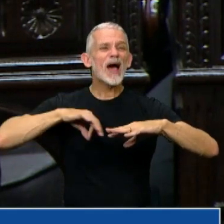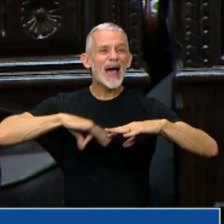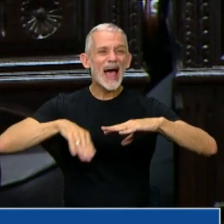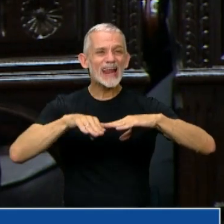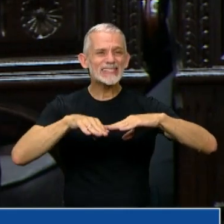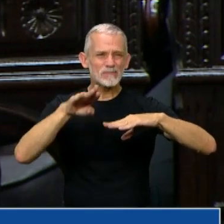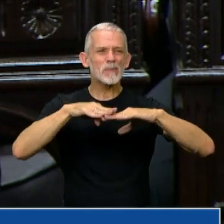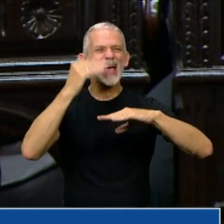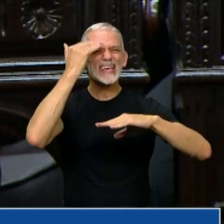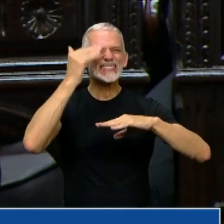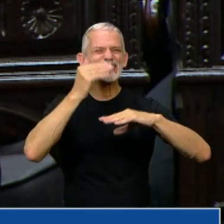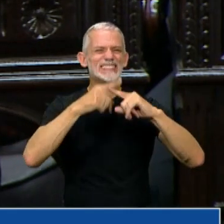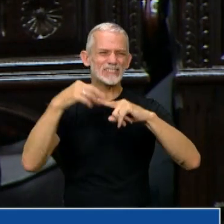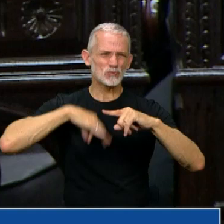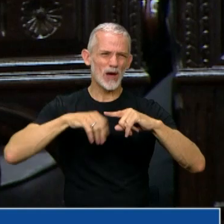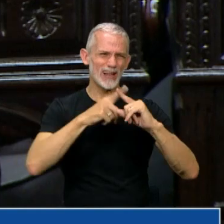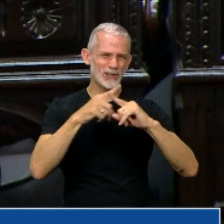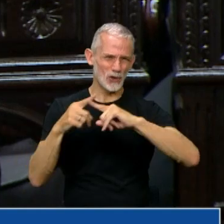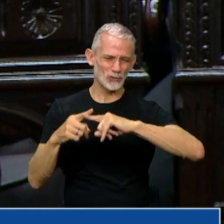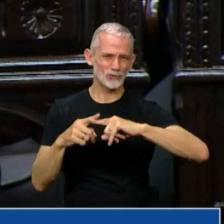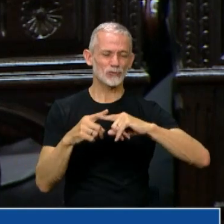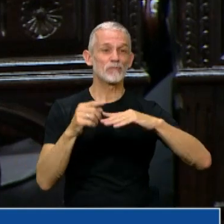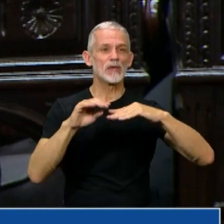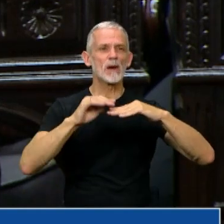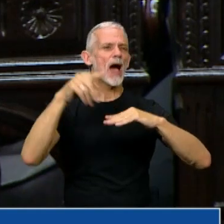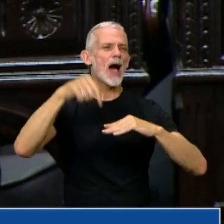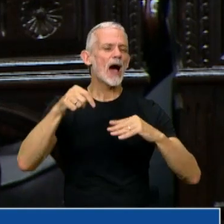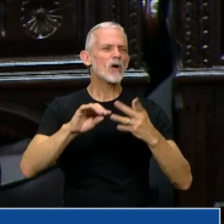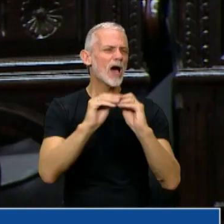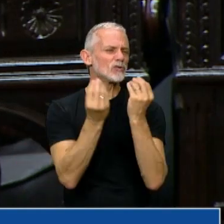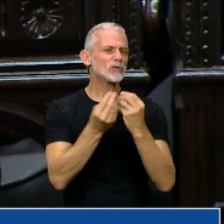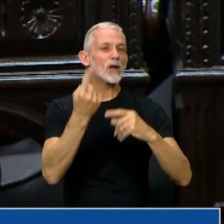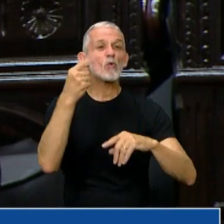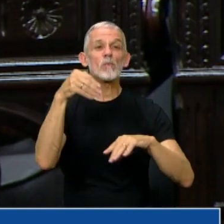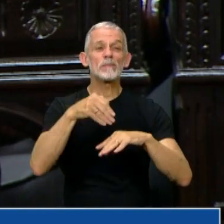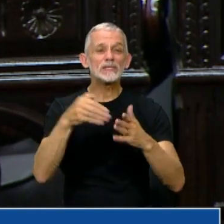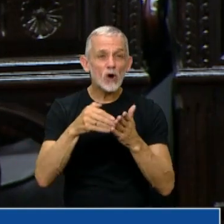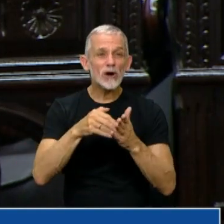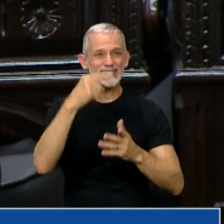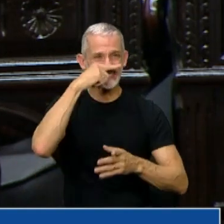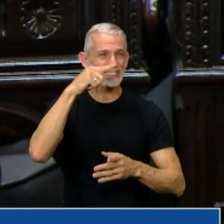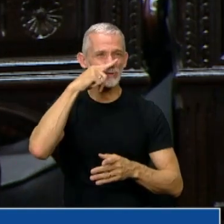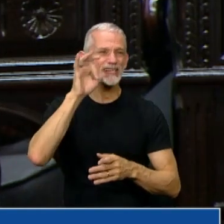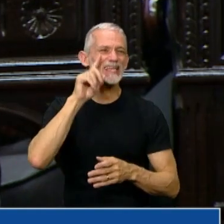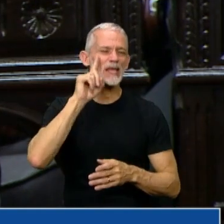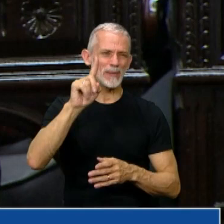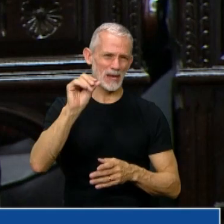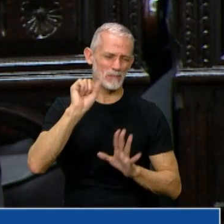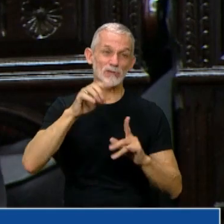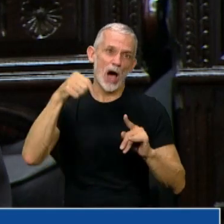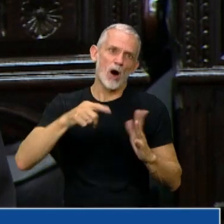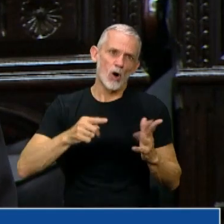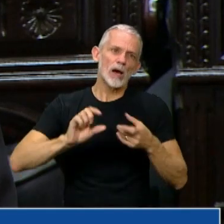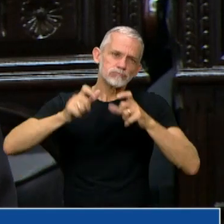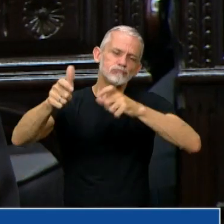hasta 15 salarios mínimos vitales y móviles. Actualmente eso equivale a 1.770.000 pesos. Digo